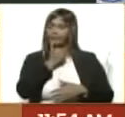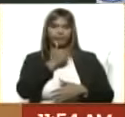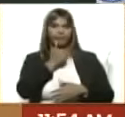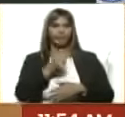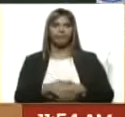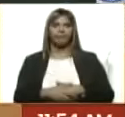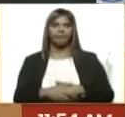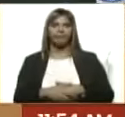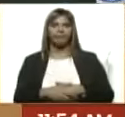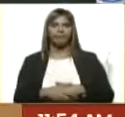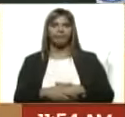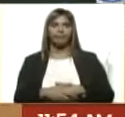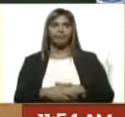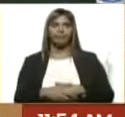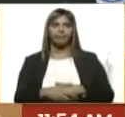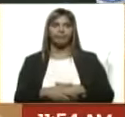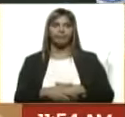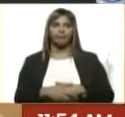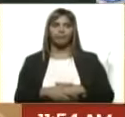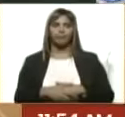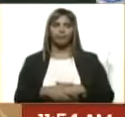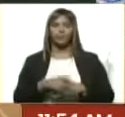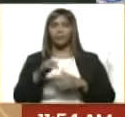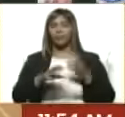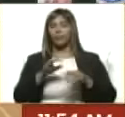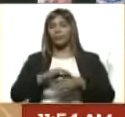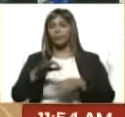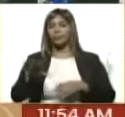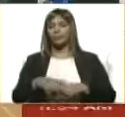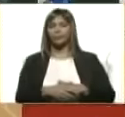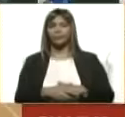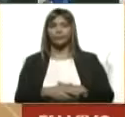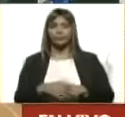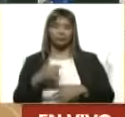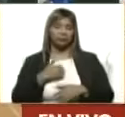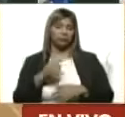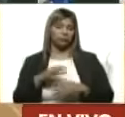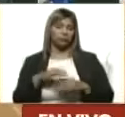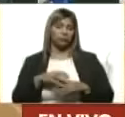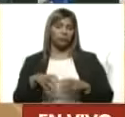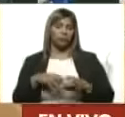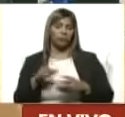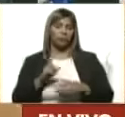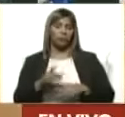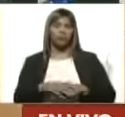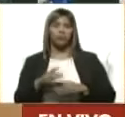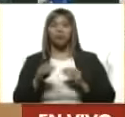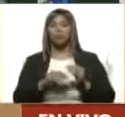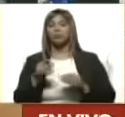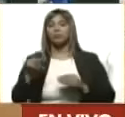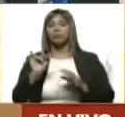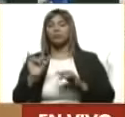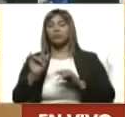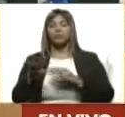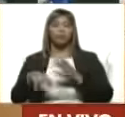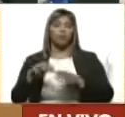tienen. Pero eso es problema de ellos, no es problema nuestro. Que arreglen su